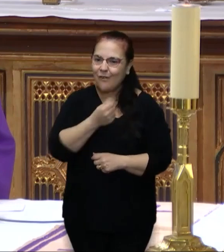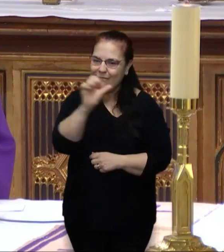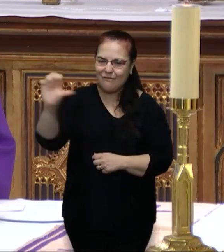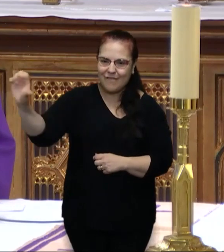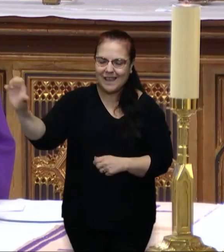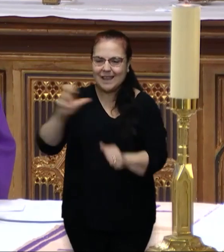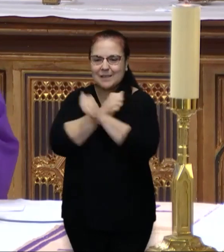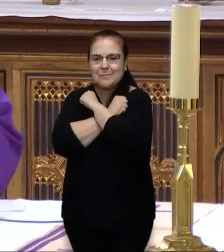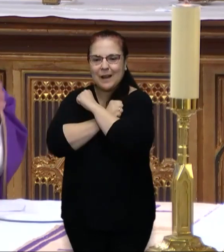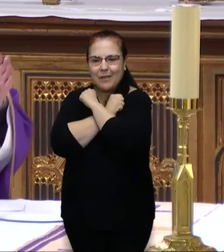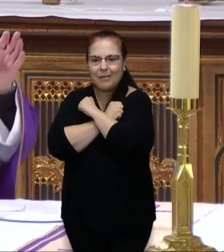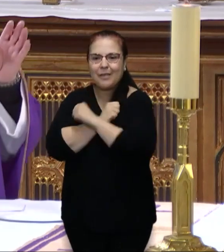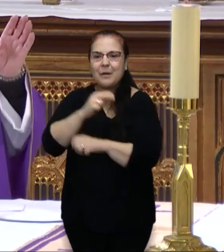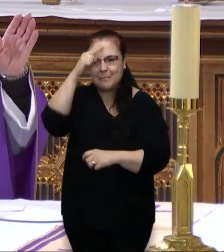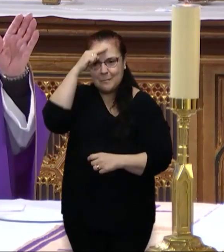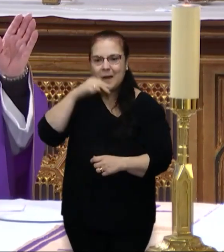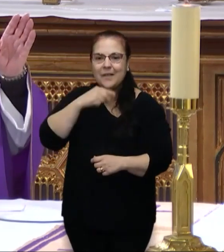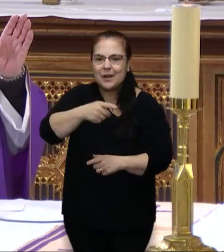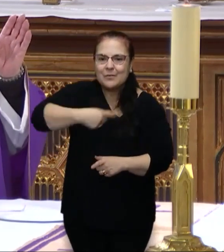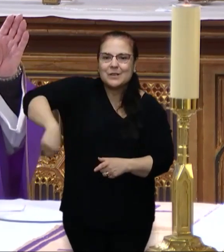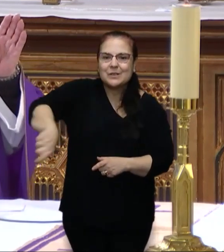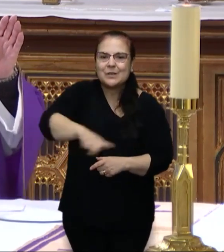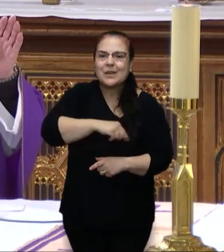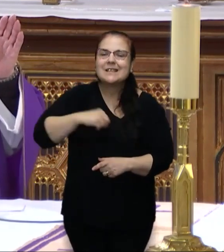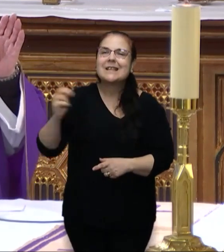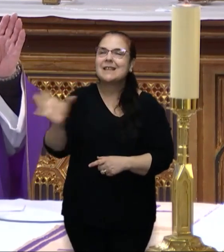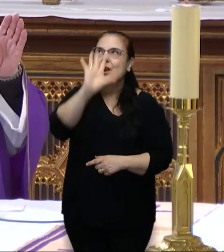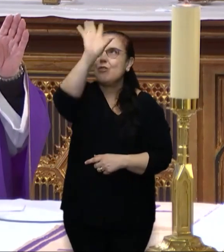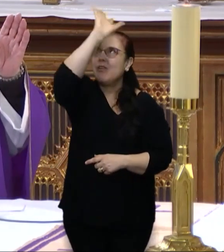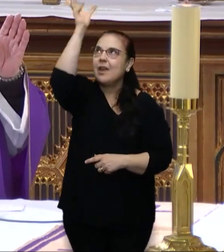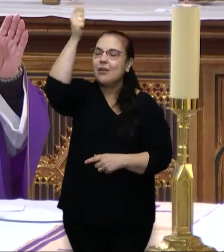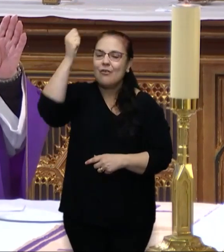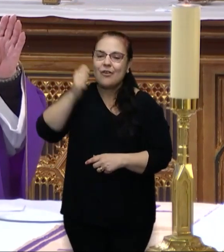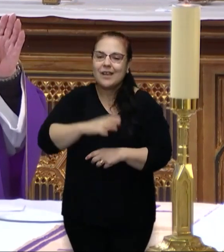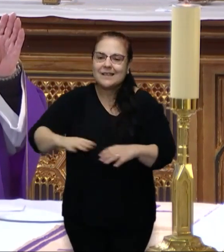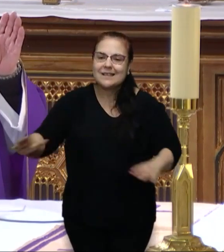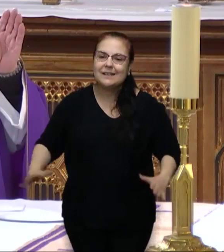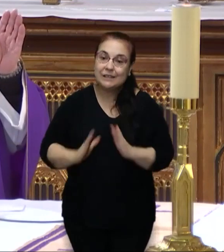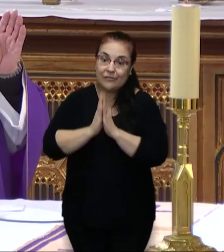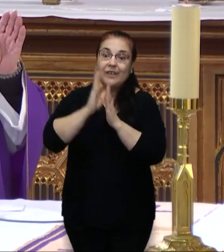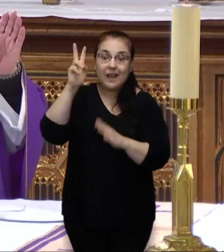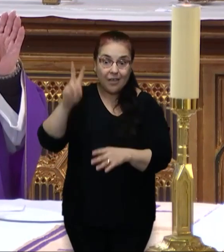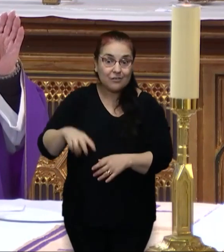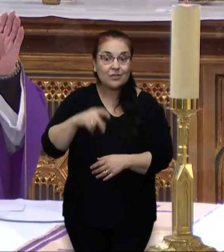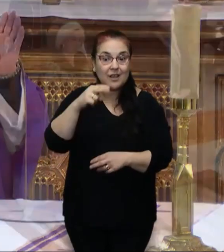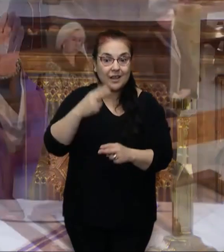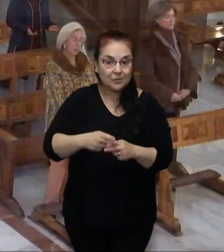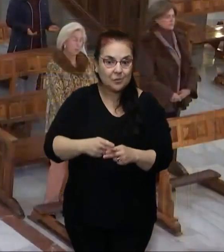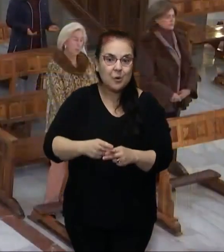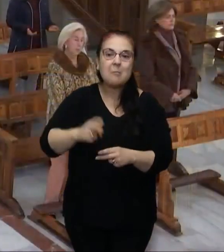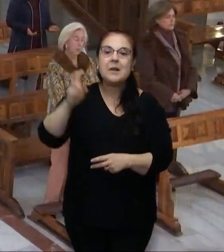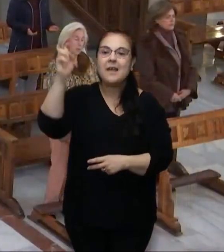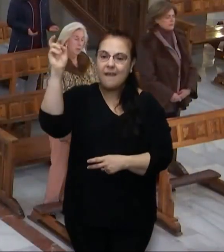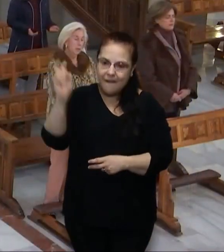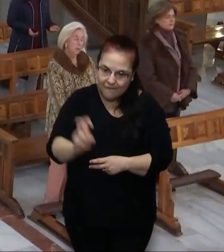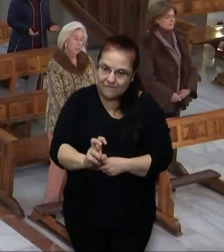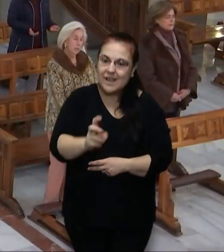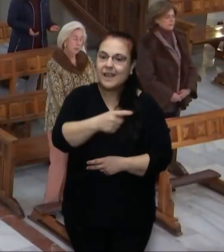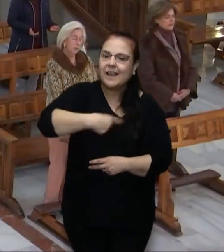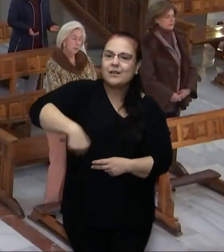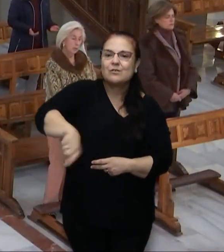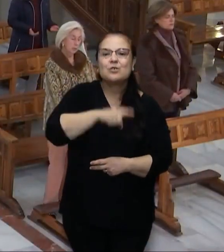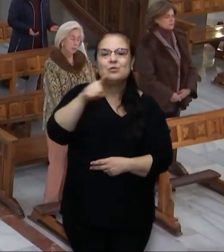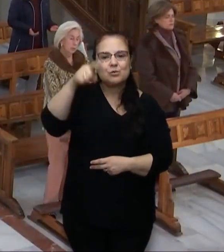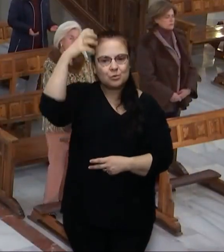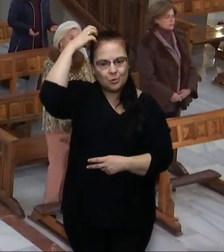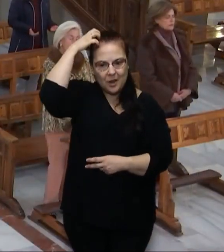y esperanza. Padre nuestro, que estás en el cielo, santificado sea tu nombre.